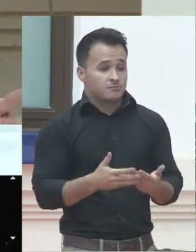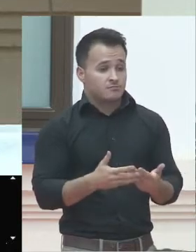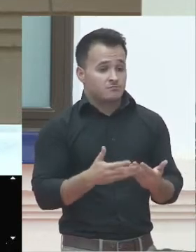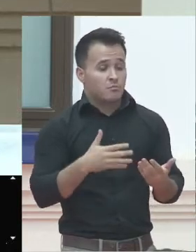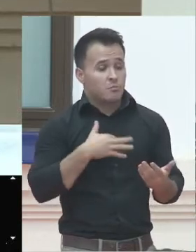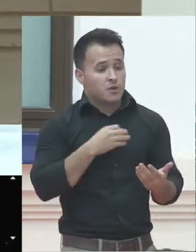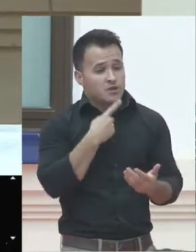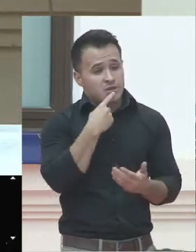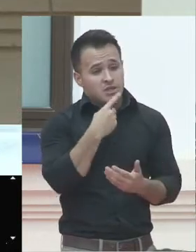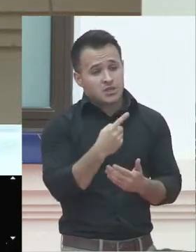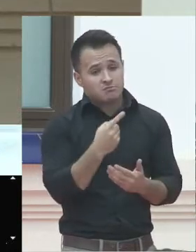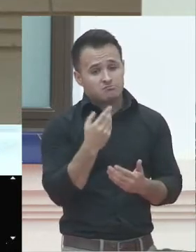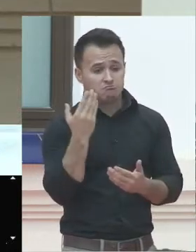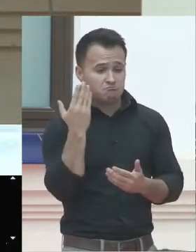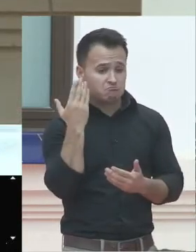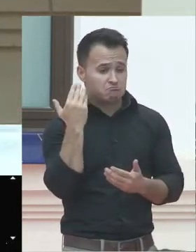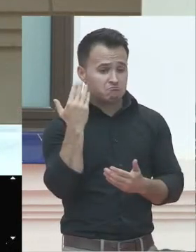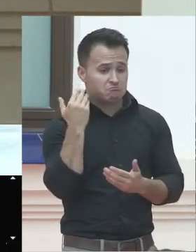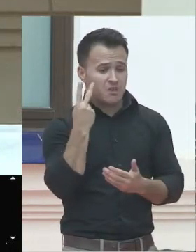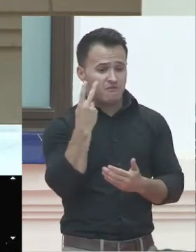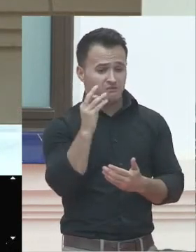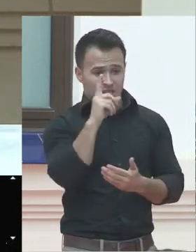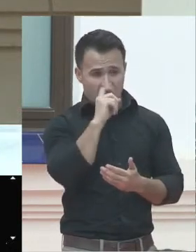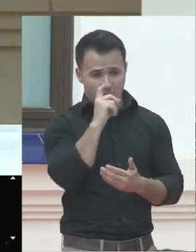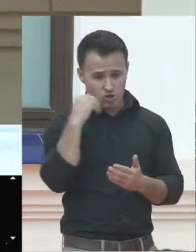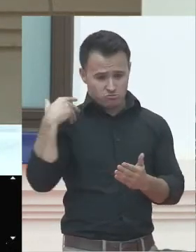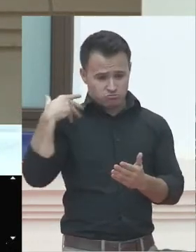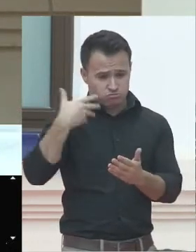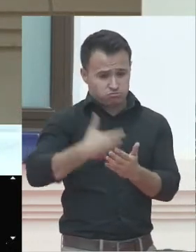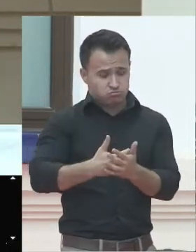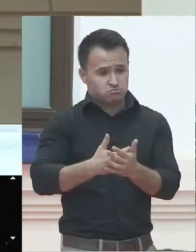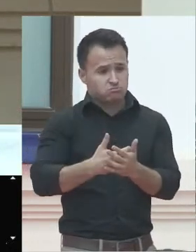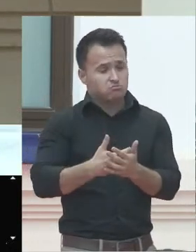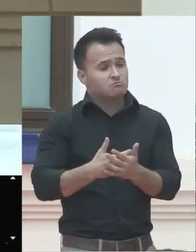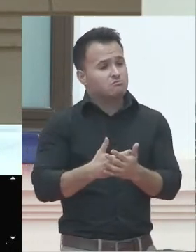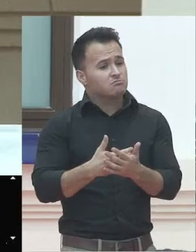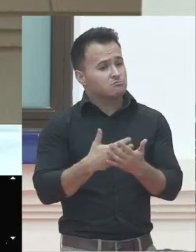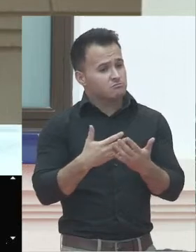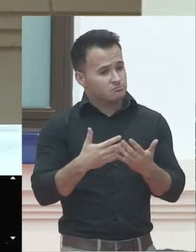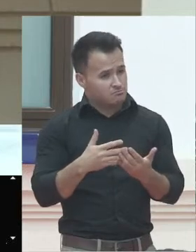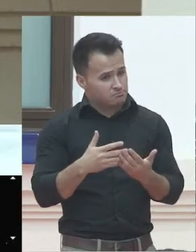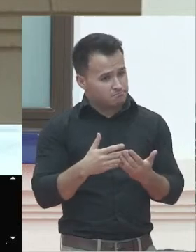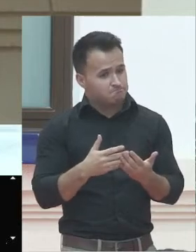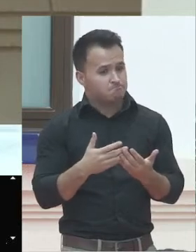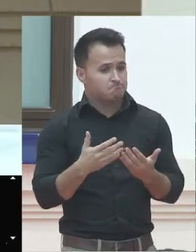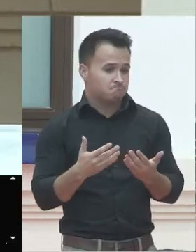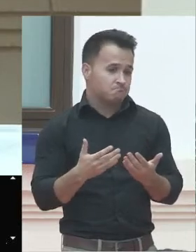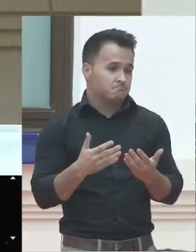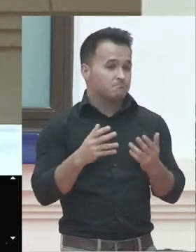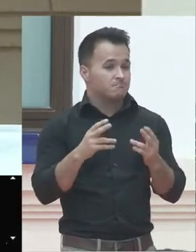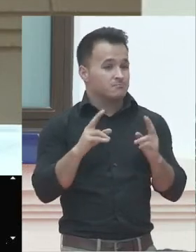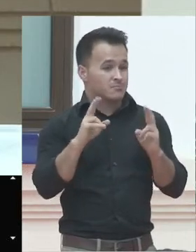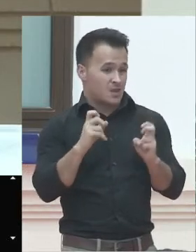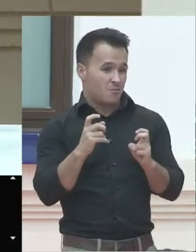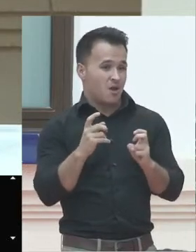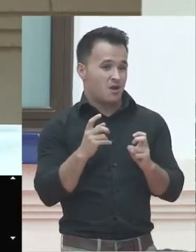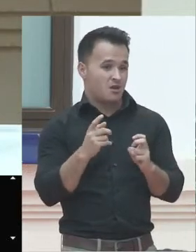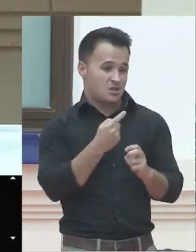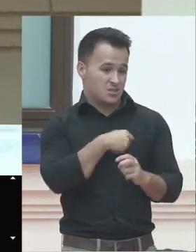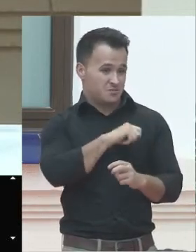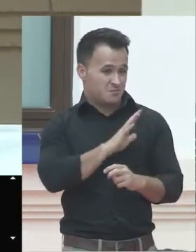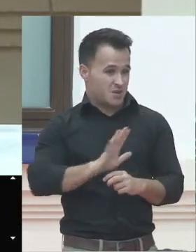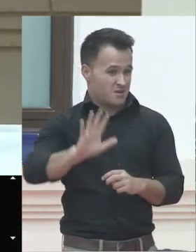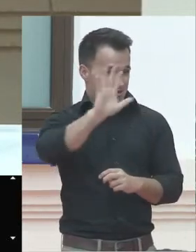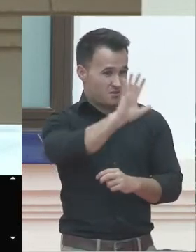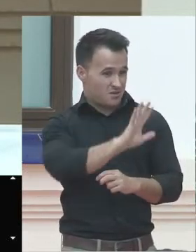decir, de lo que serían los últimos 20 años hacia acá, y si nos referimos en este caso a nuestro territorio España,